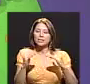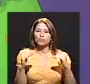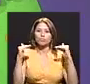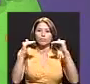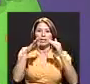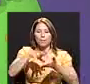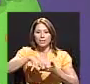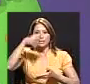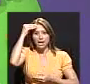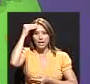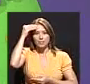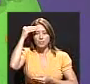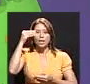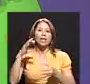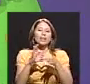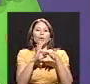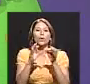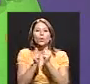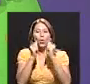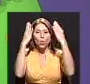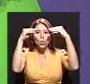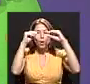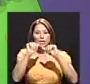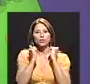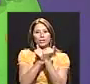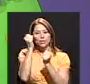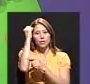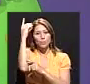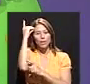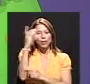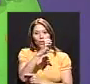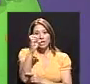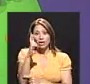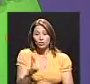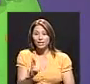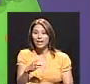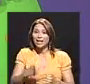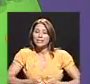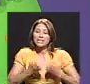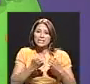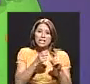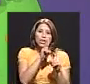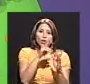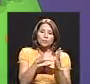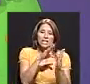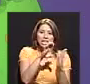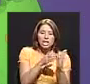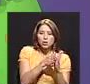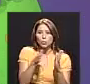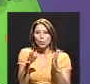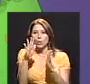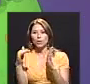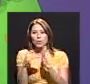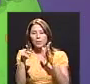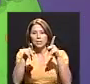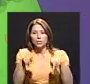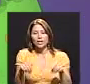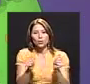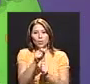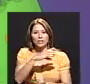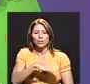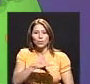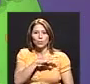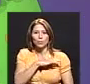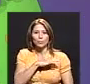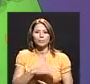de aprendizaje. Según datos de la Asociación Síndrome de Down, en Costa Rica existen entre 2.500 y 4.000 personas que presentan